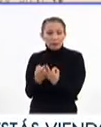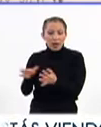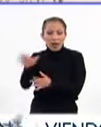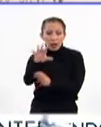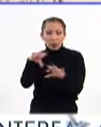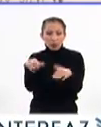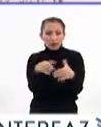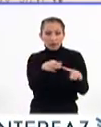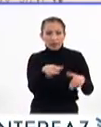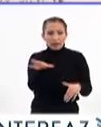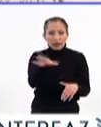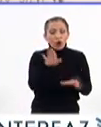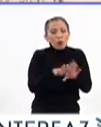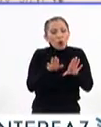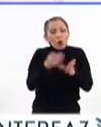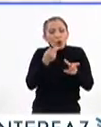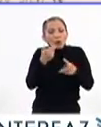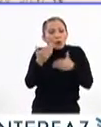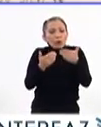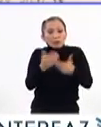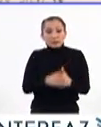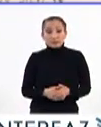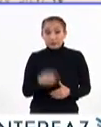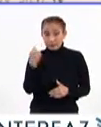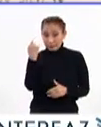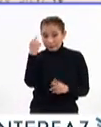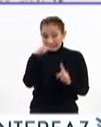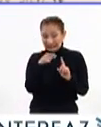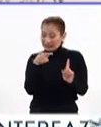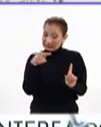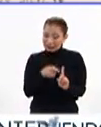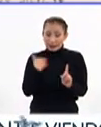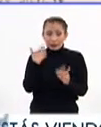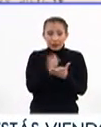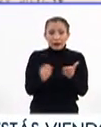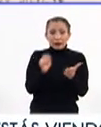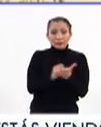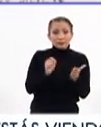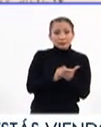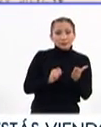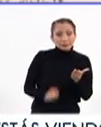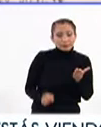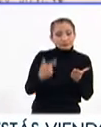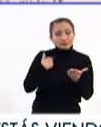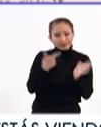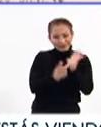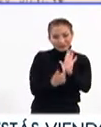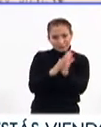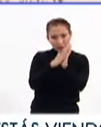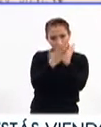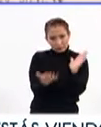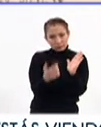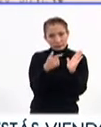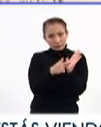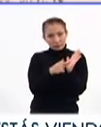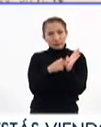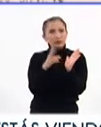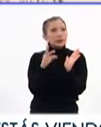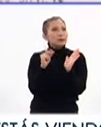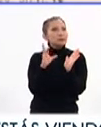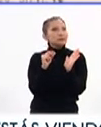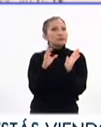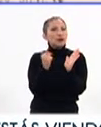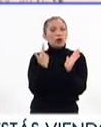hacia las comunidades, ¿no? Cómo implementarlo. Una de nuestras consignas era presentar el libro de manera no